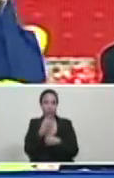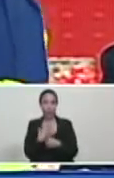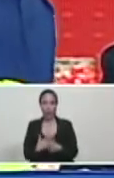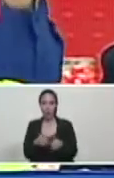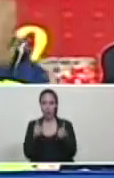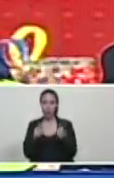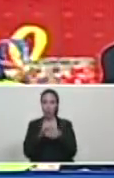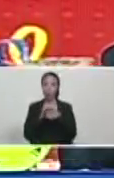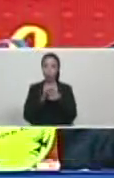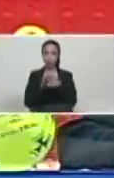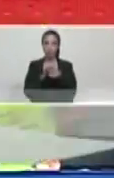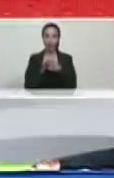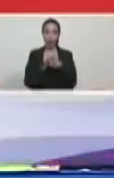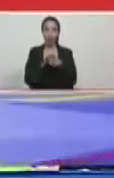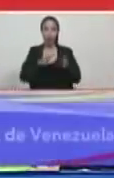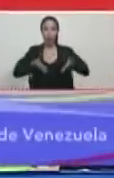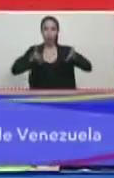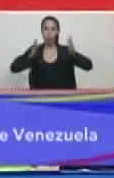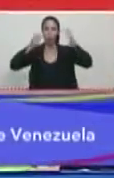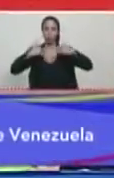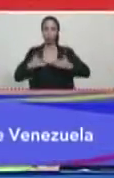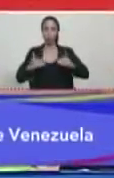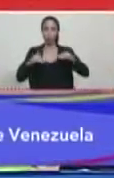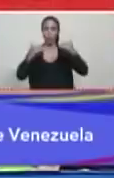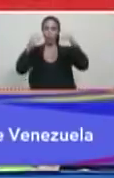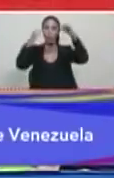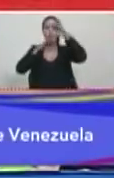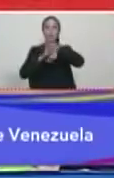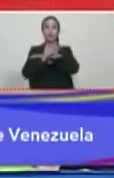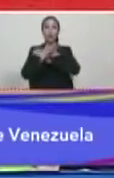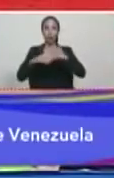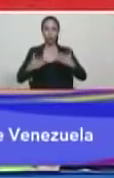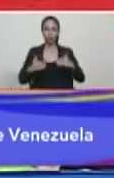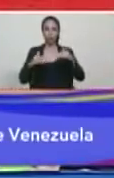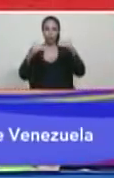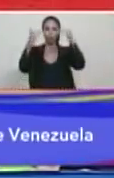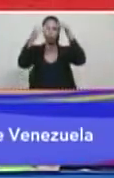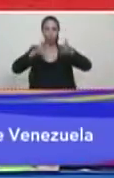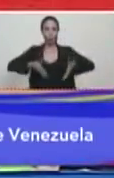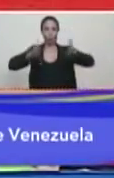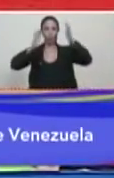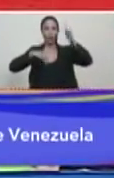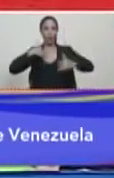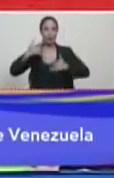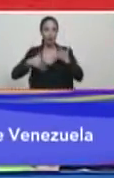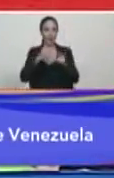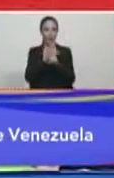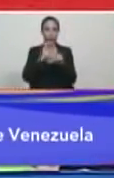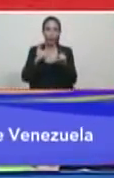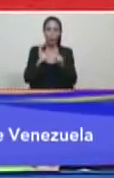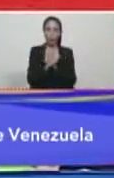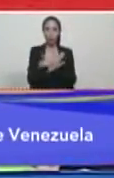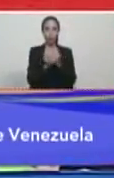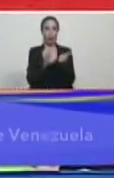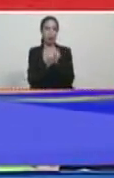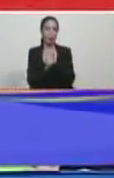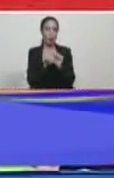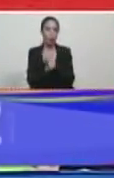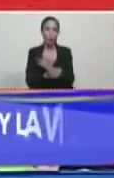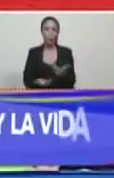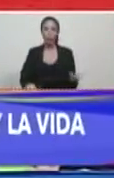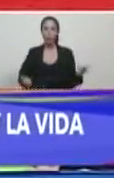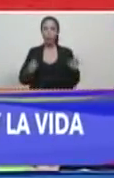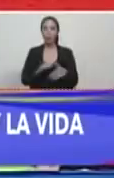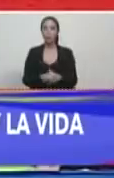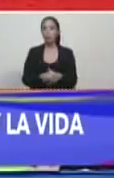funcional, 5 pisos. Ahí funcionan todas las actividades culturales de la comunidad, todas las actividades deportivas, todas